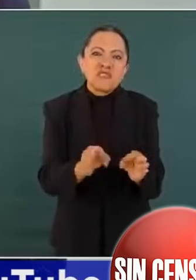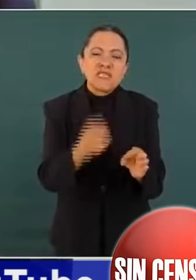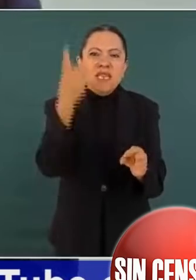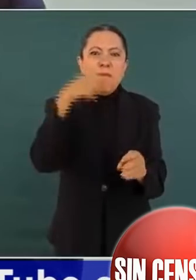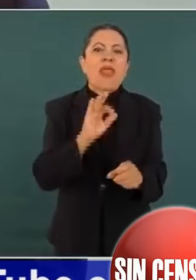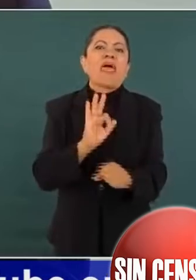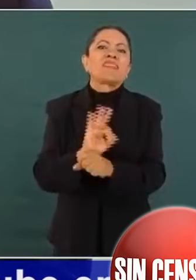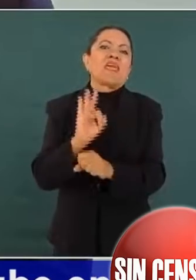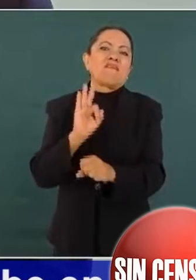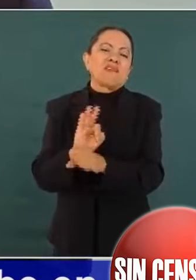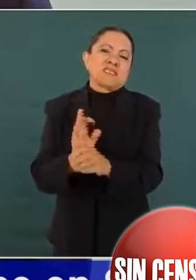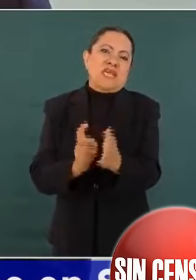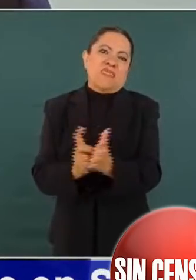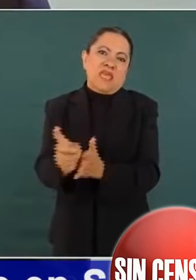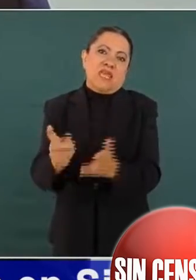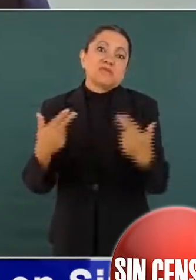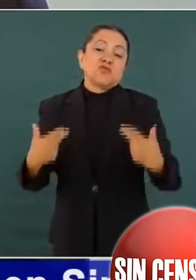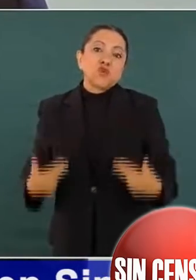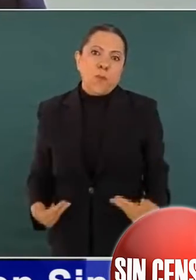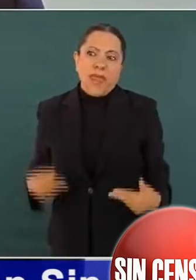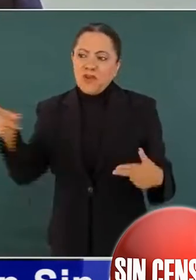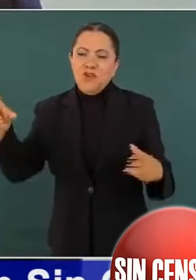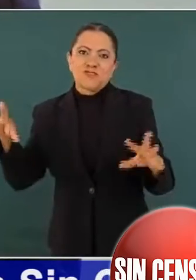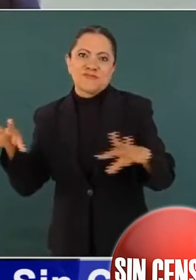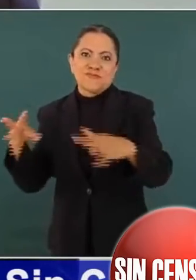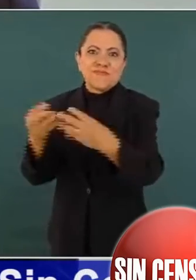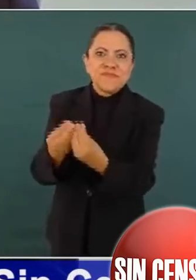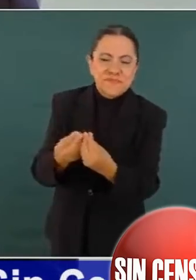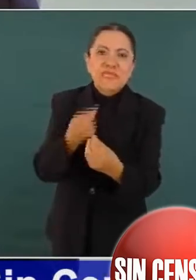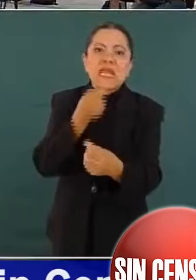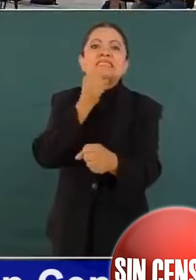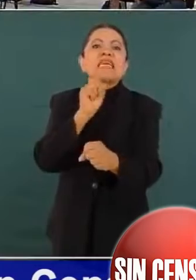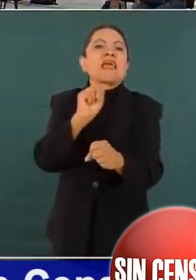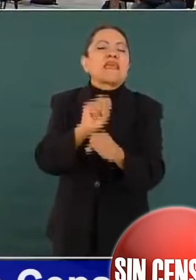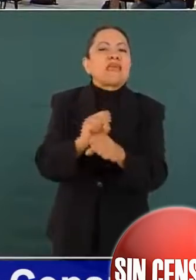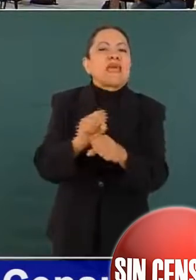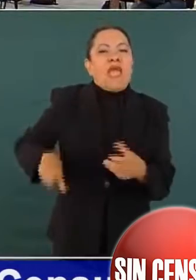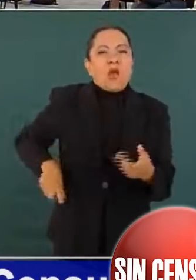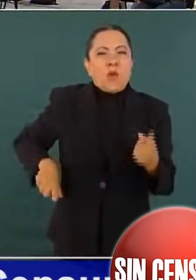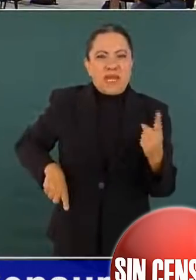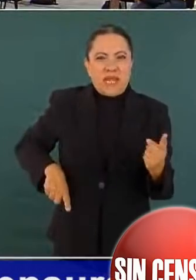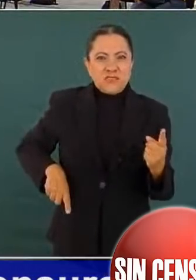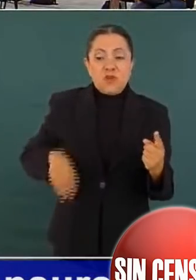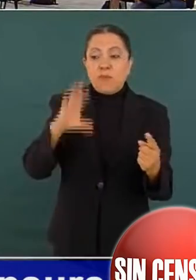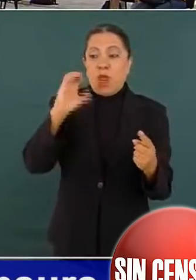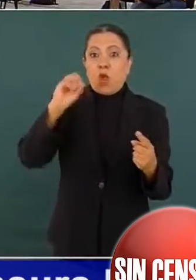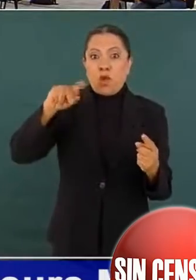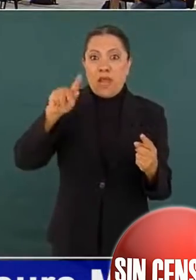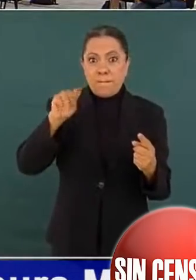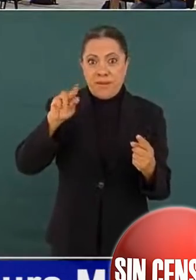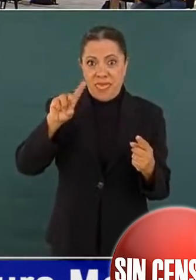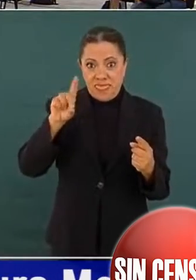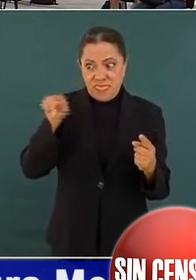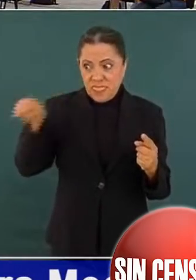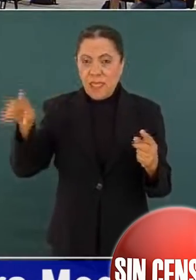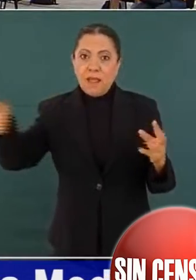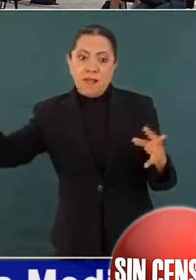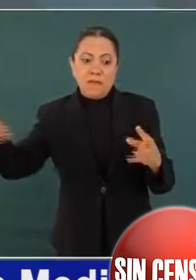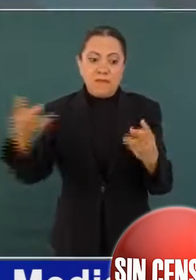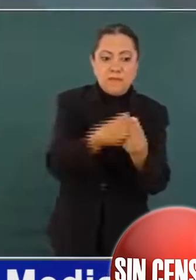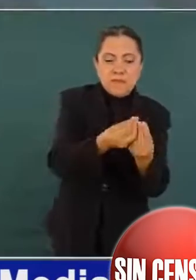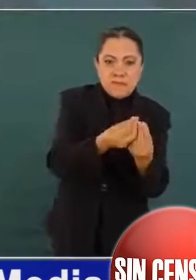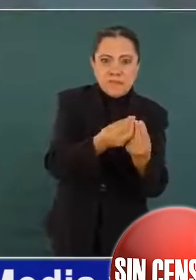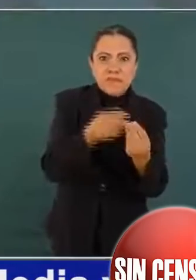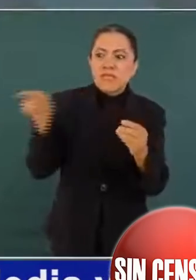Humanos de la Secretaría de Gobernación y que se redujera